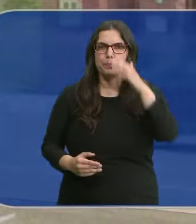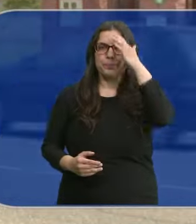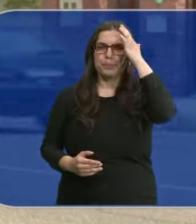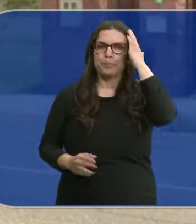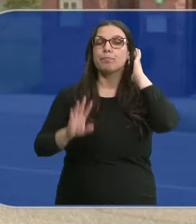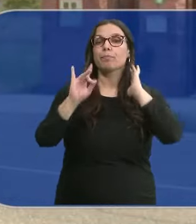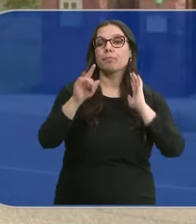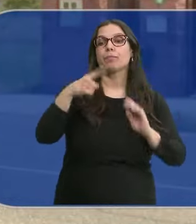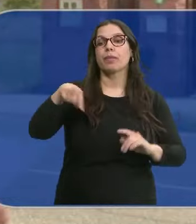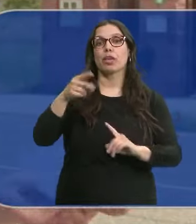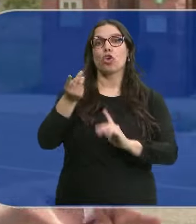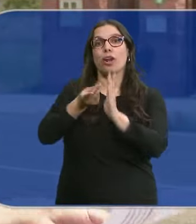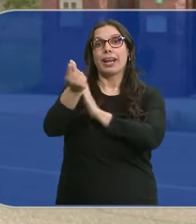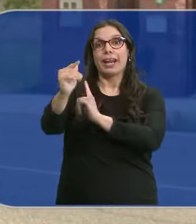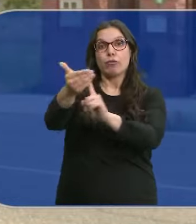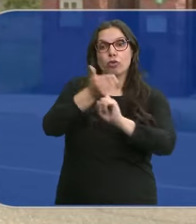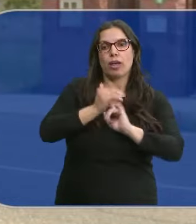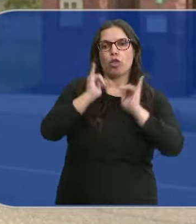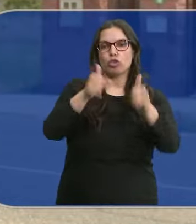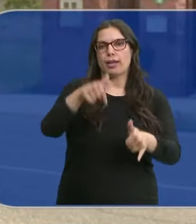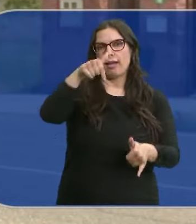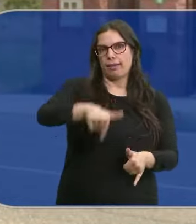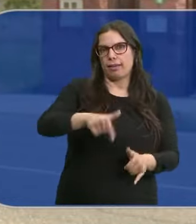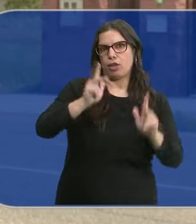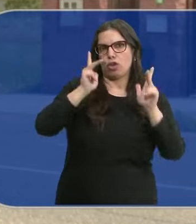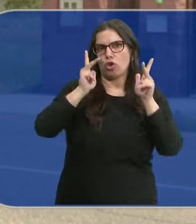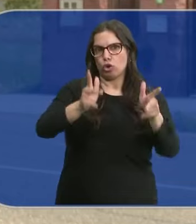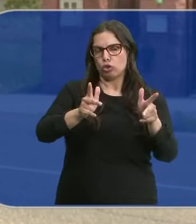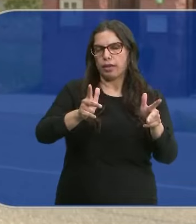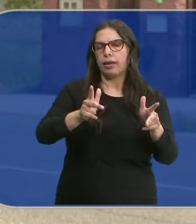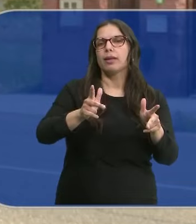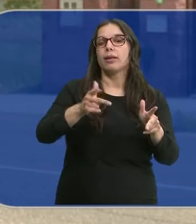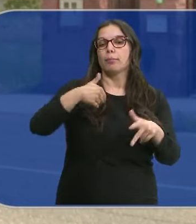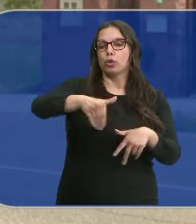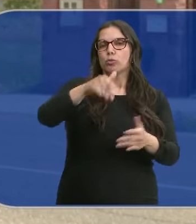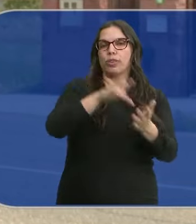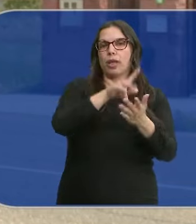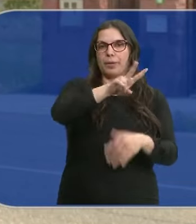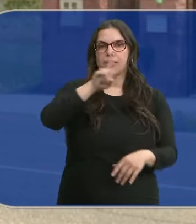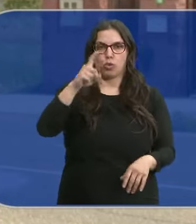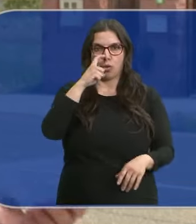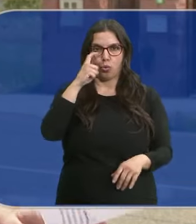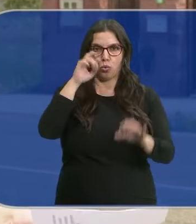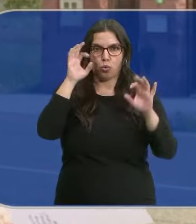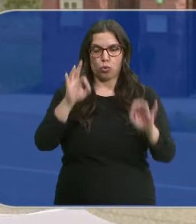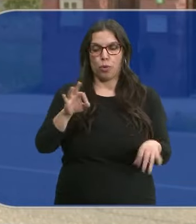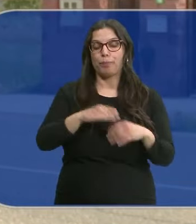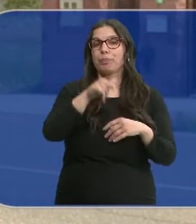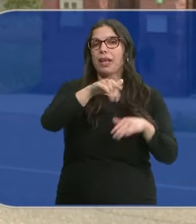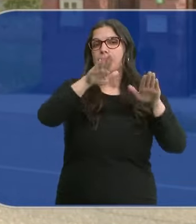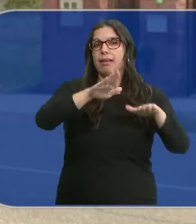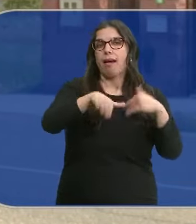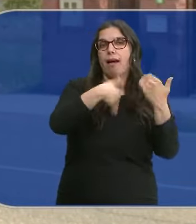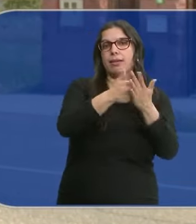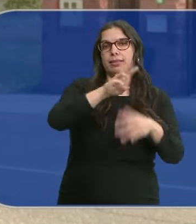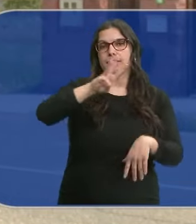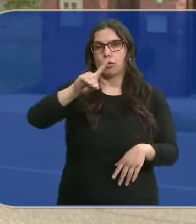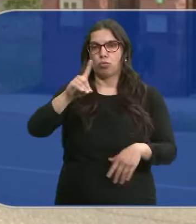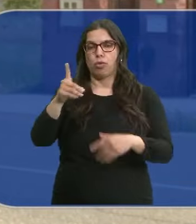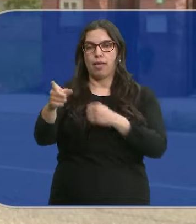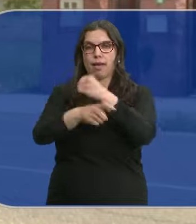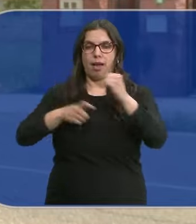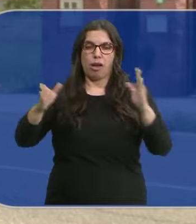Sí, los refugiados llegarán a este complejo del Pozo de Villarrodrigo de las Regueras el próximo 22 de junio. Aquí estarán hasta el 31 de agosto,